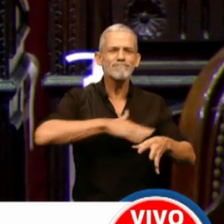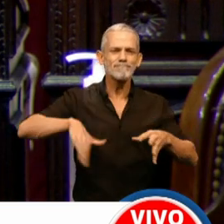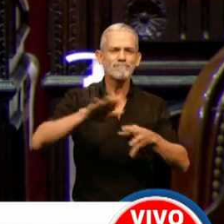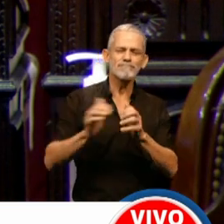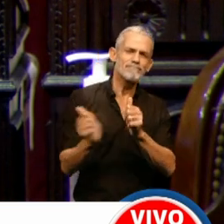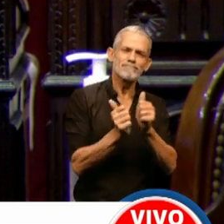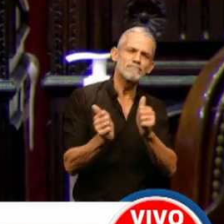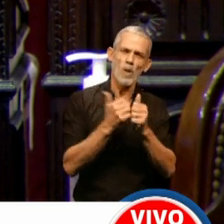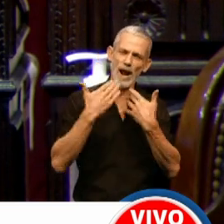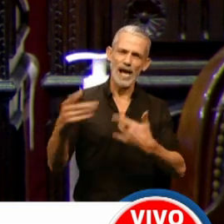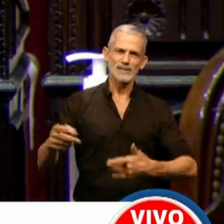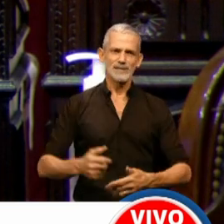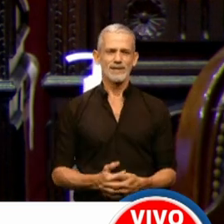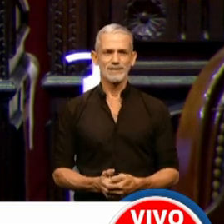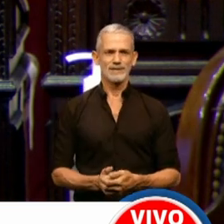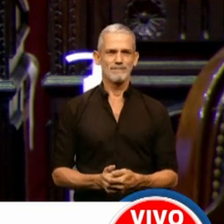recorriendo